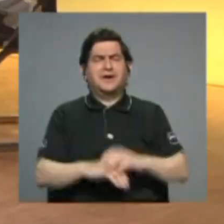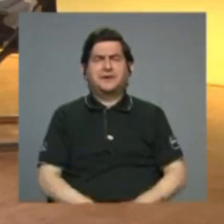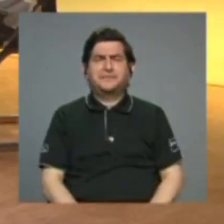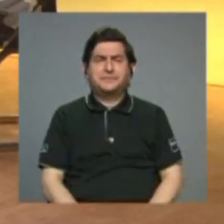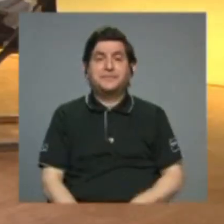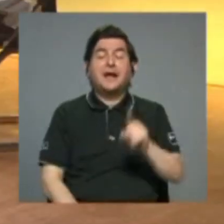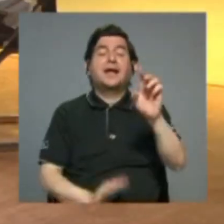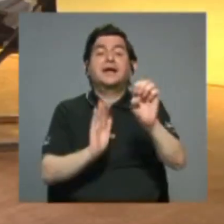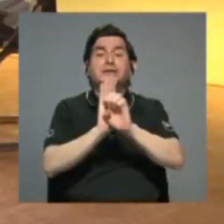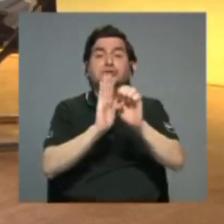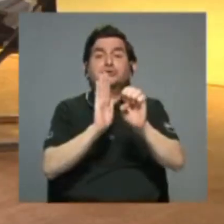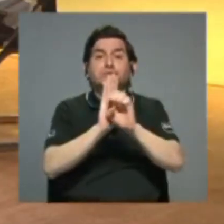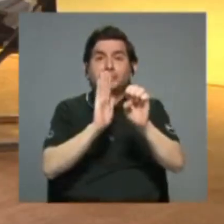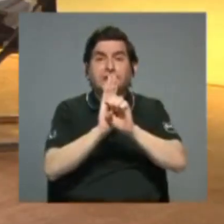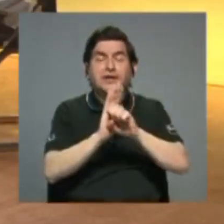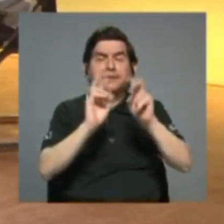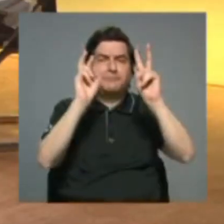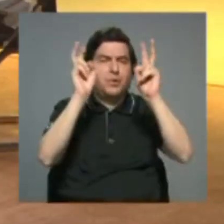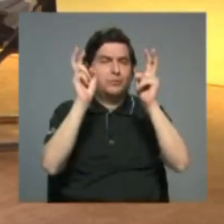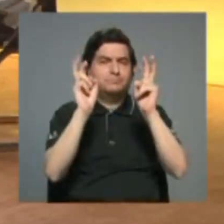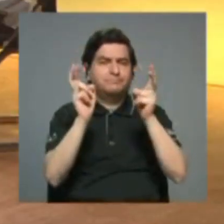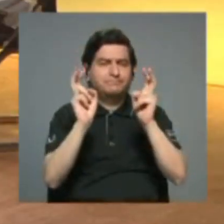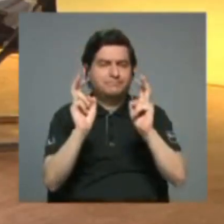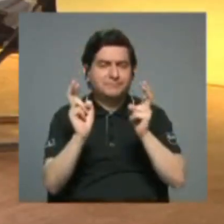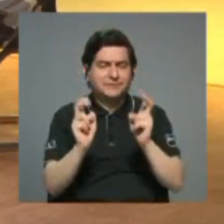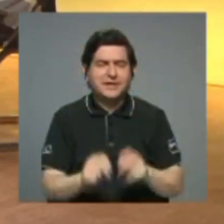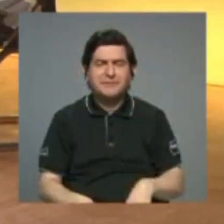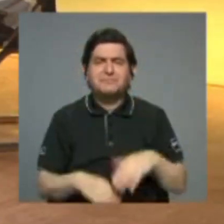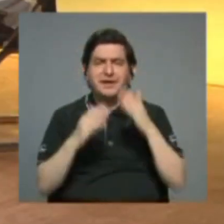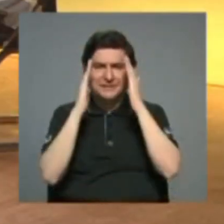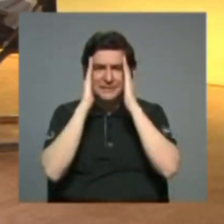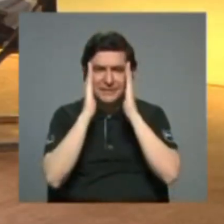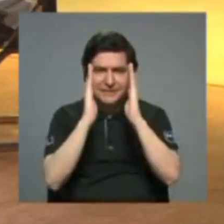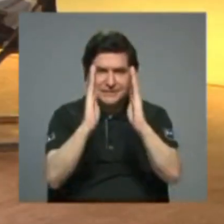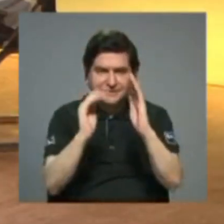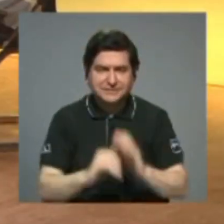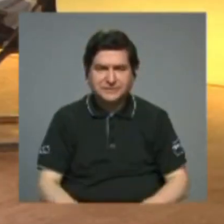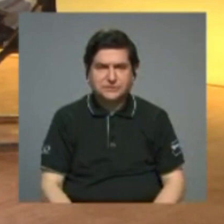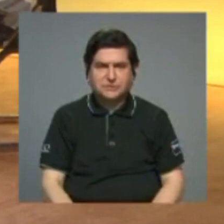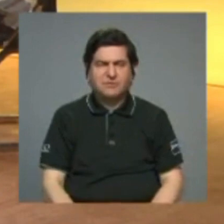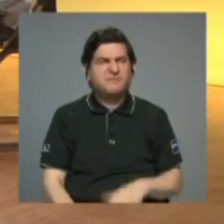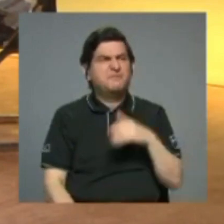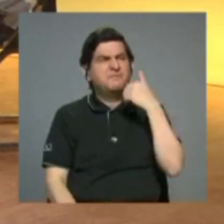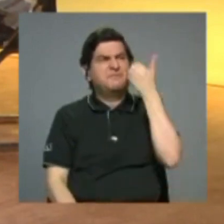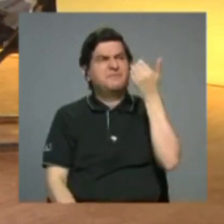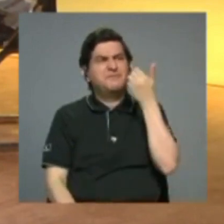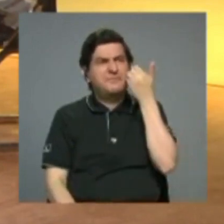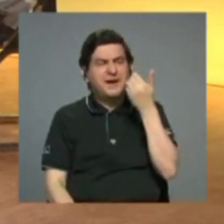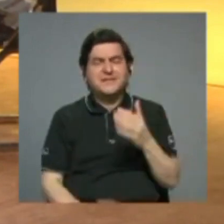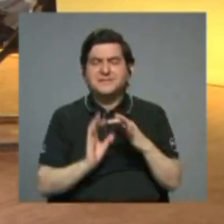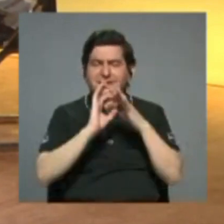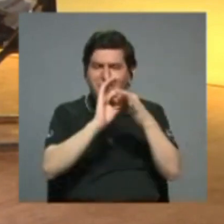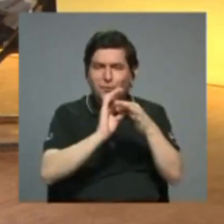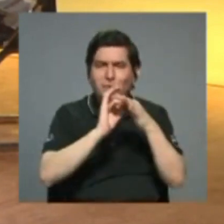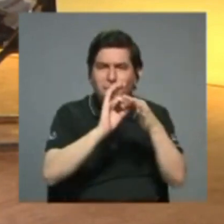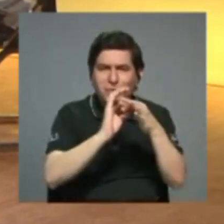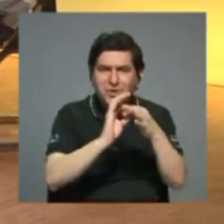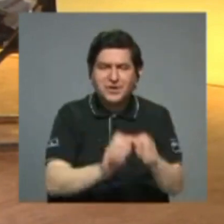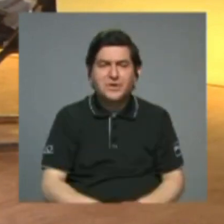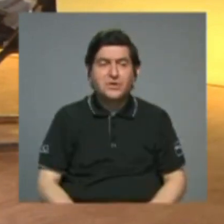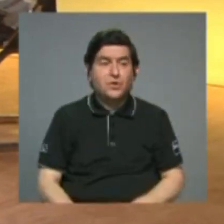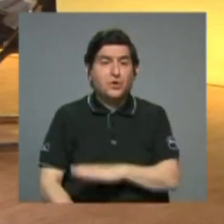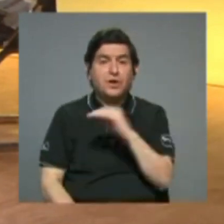un ejemplo de los temas que debemos de tratar, bueno, que es más fácil tratar en conjunto, y el